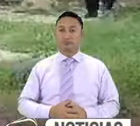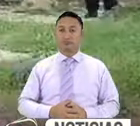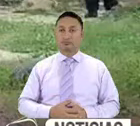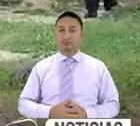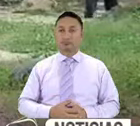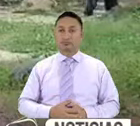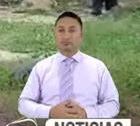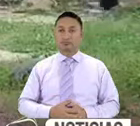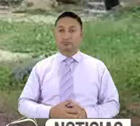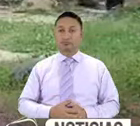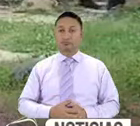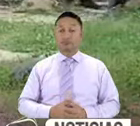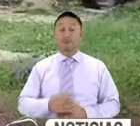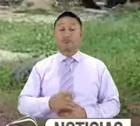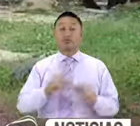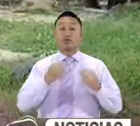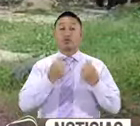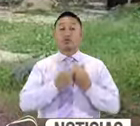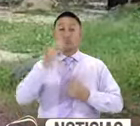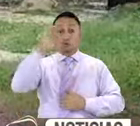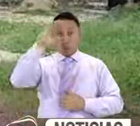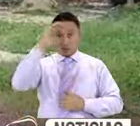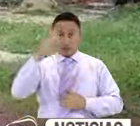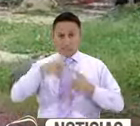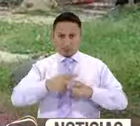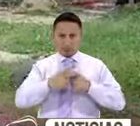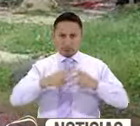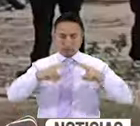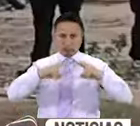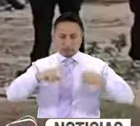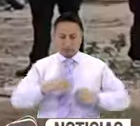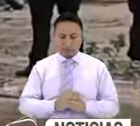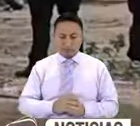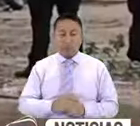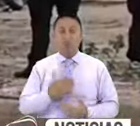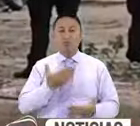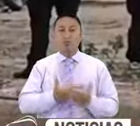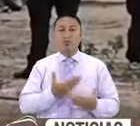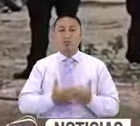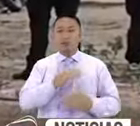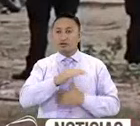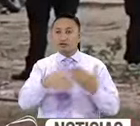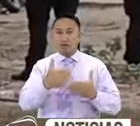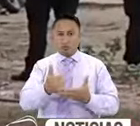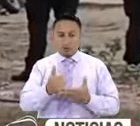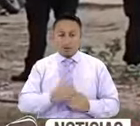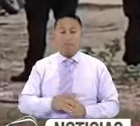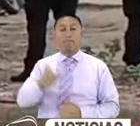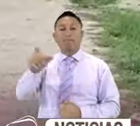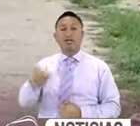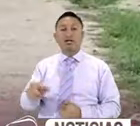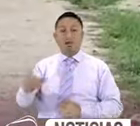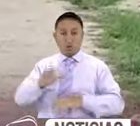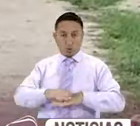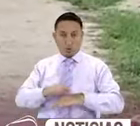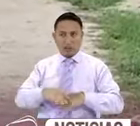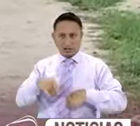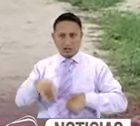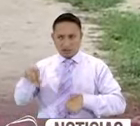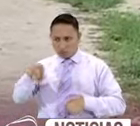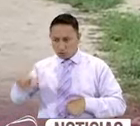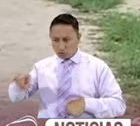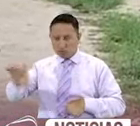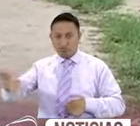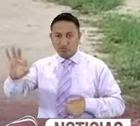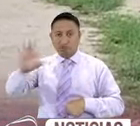unidades investigativas de la Policía Nacional buscan pistas e indicios que permitan dar con el paradero de los causantes de esta nueva muerte